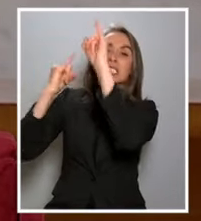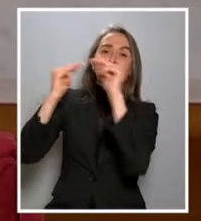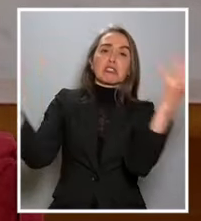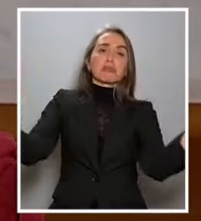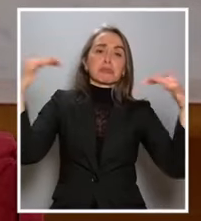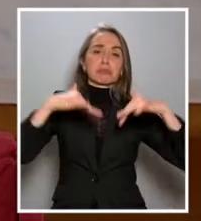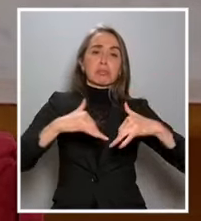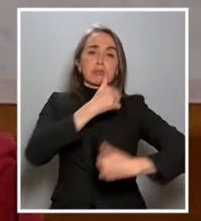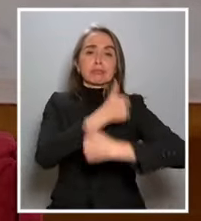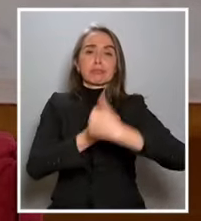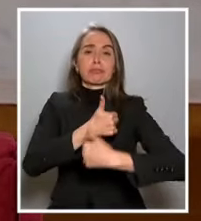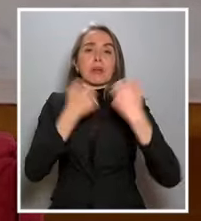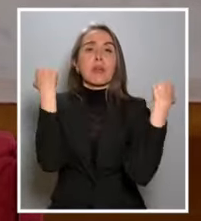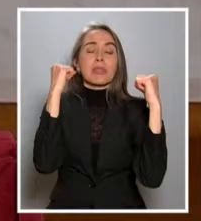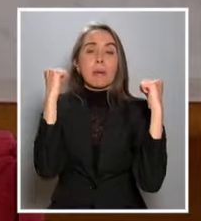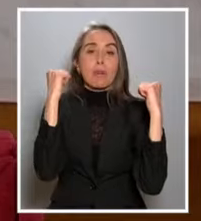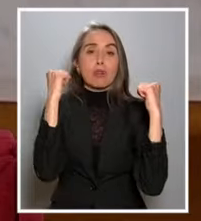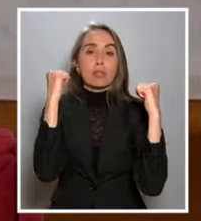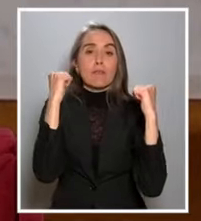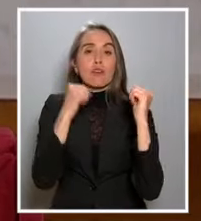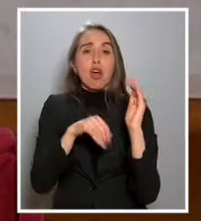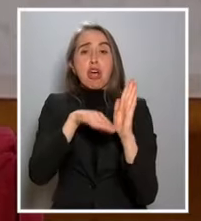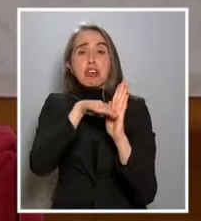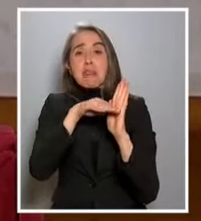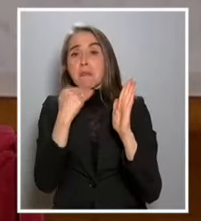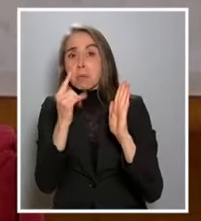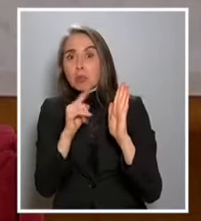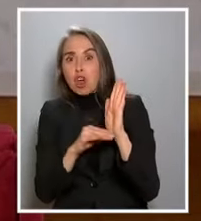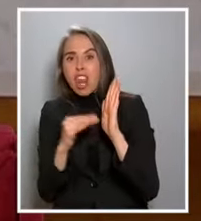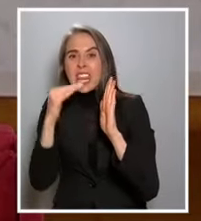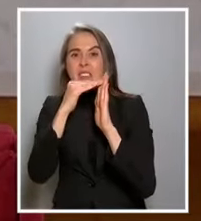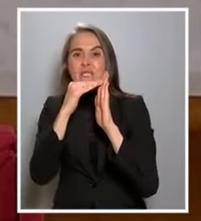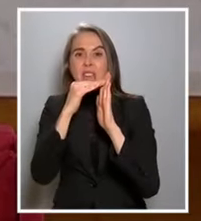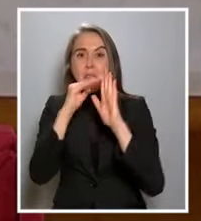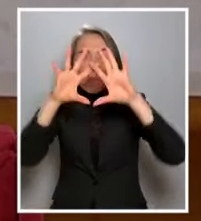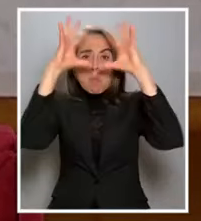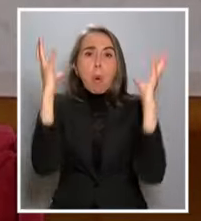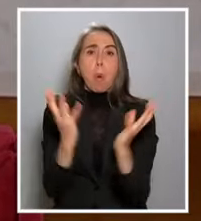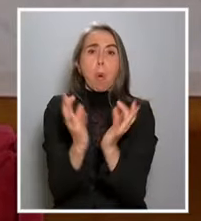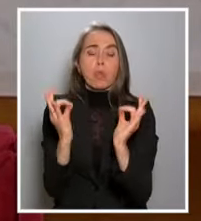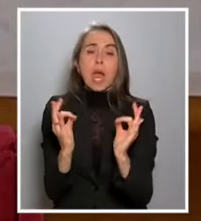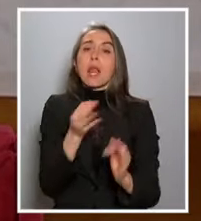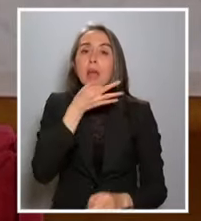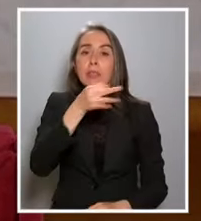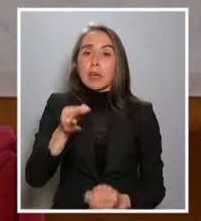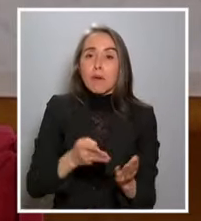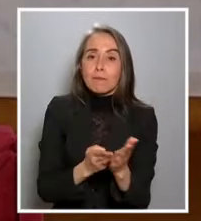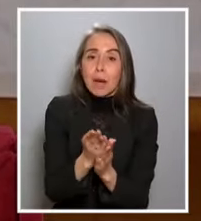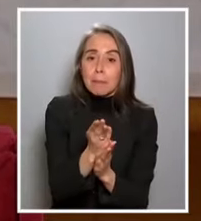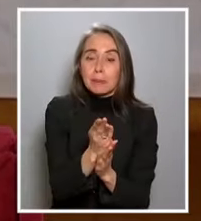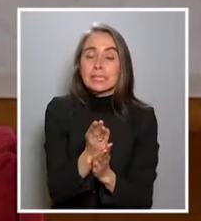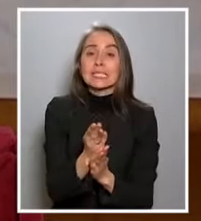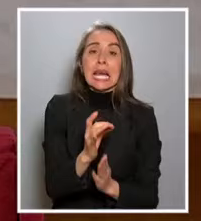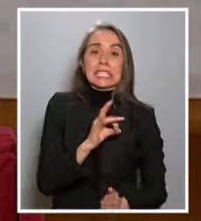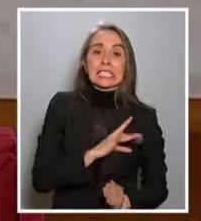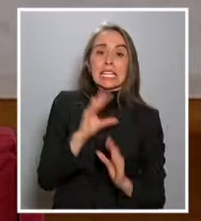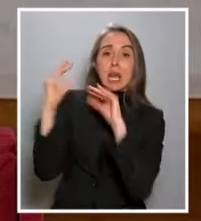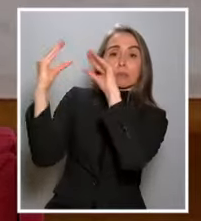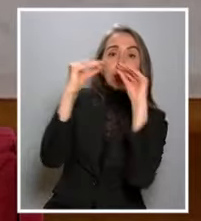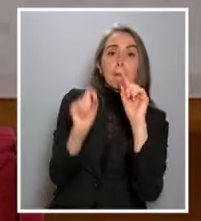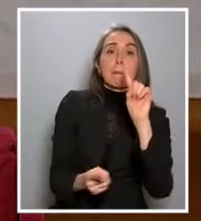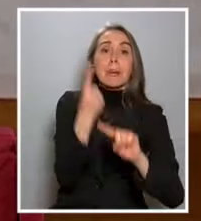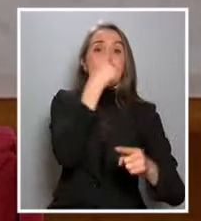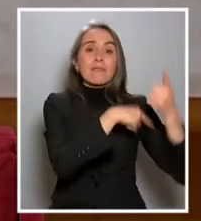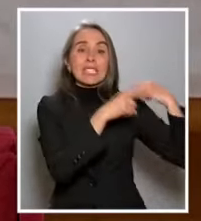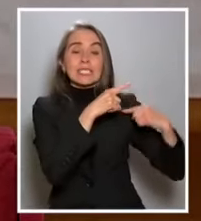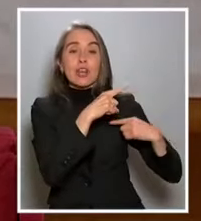organizar eventos deportivos de nivel mundial. Por eso, anuncio que iniciaremos el camino para que Chile sea por primera vez en